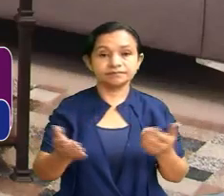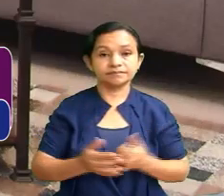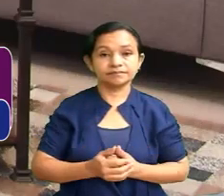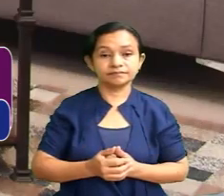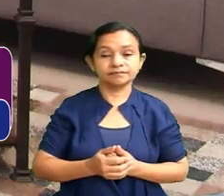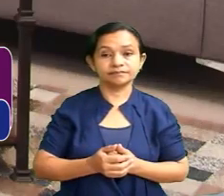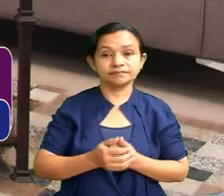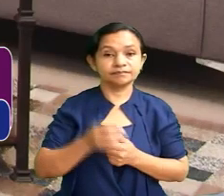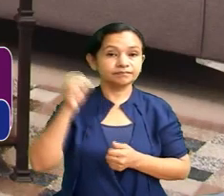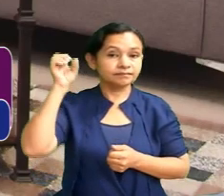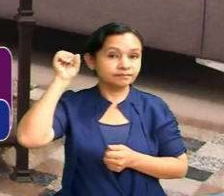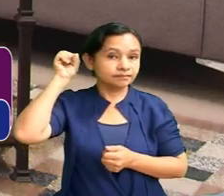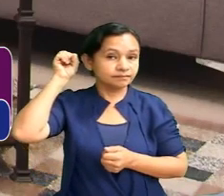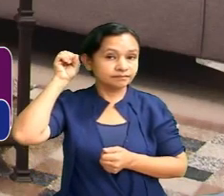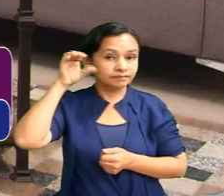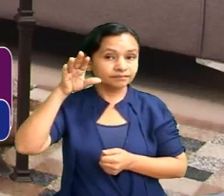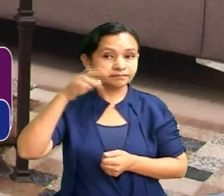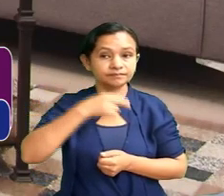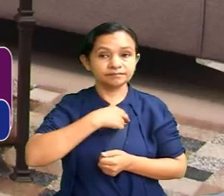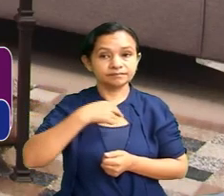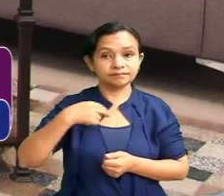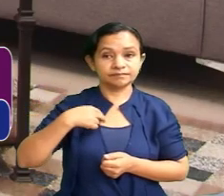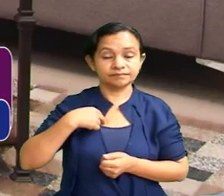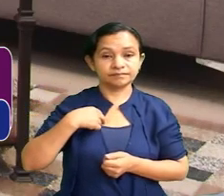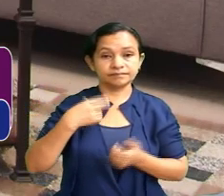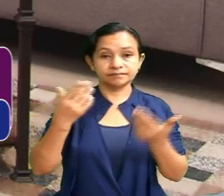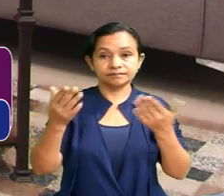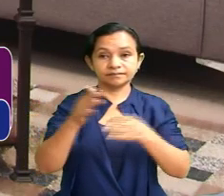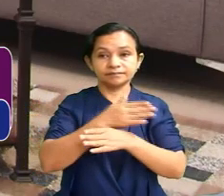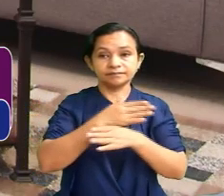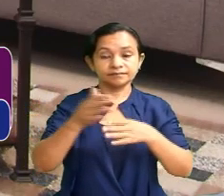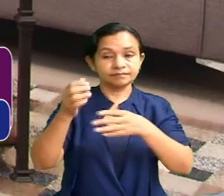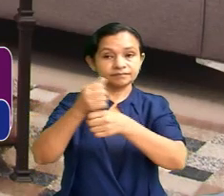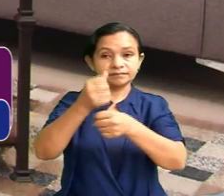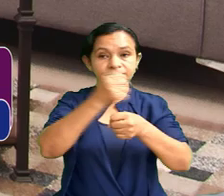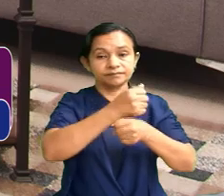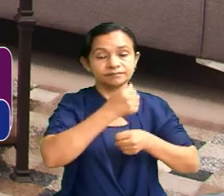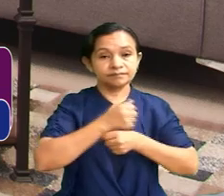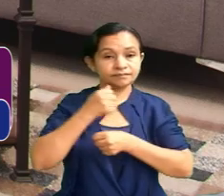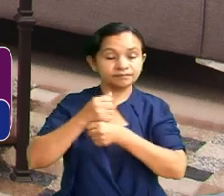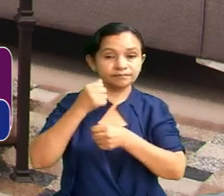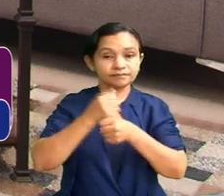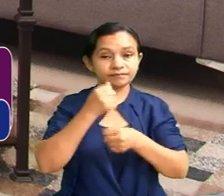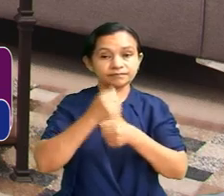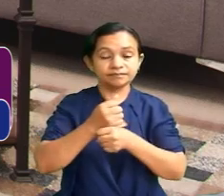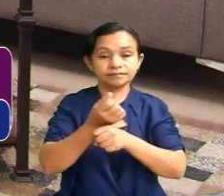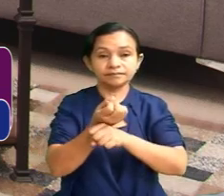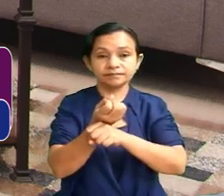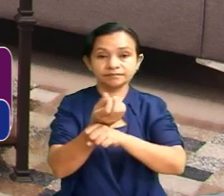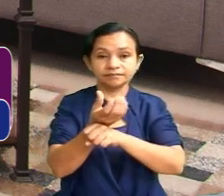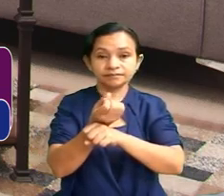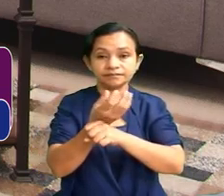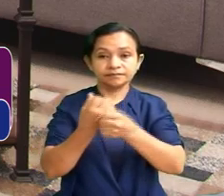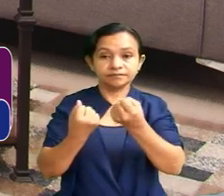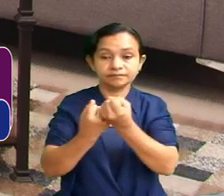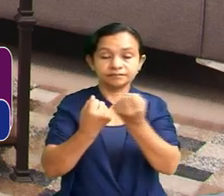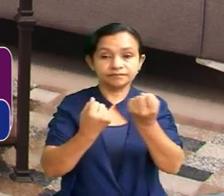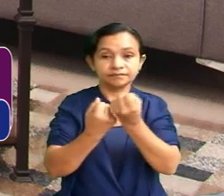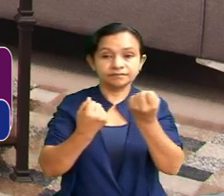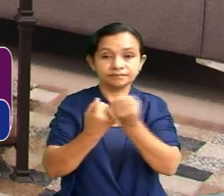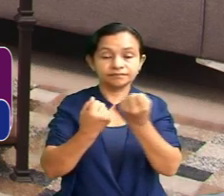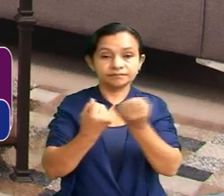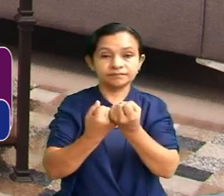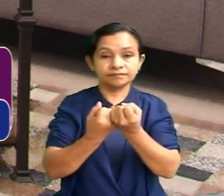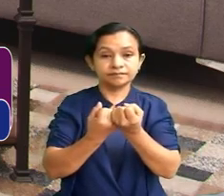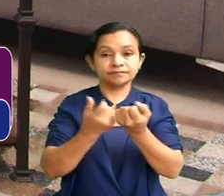pintura además hace toda una ronda de trabajo pues que articulamos también desde las alcaldías apoyamos y trabajo en complementariedad